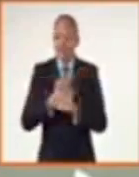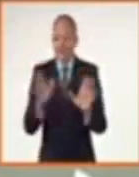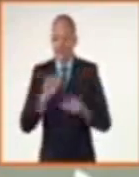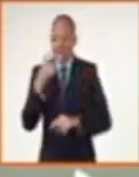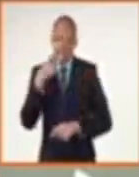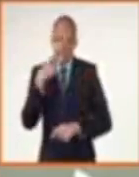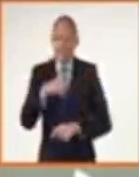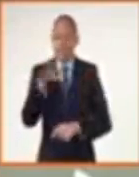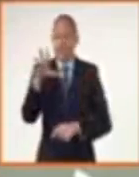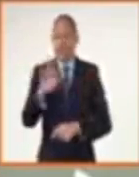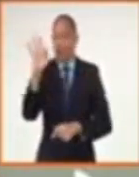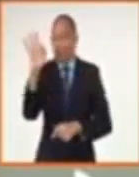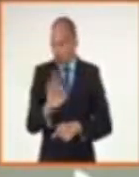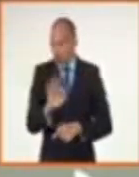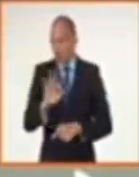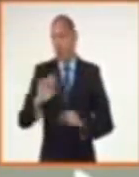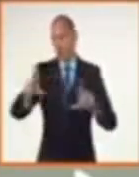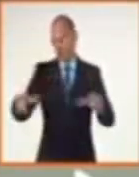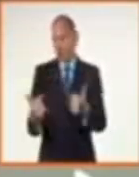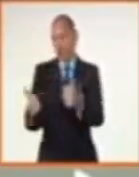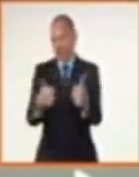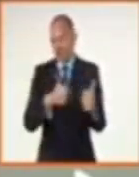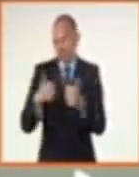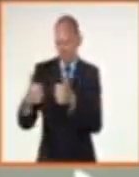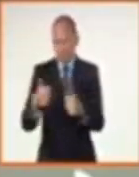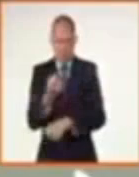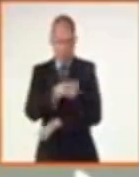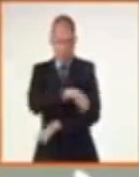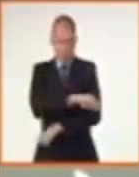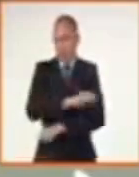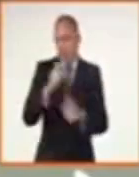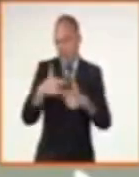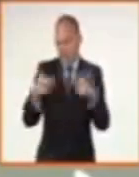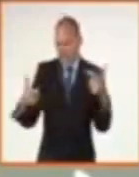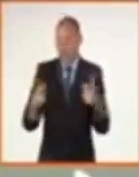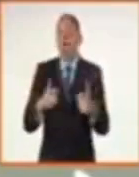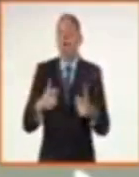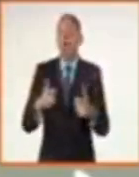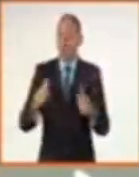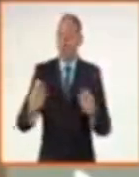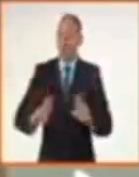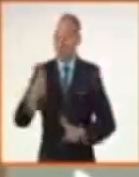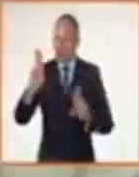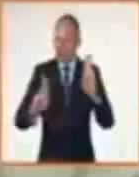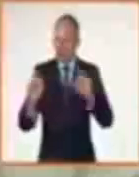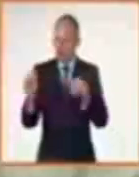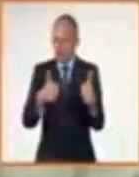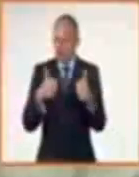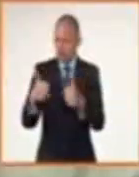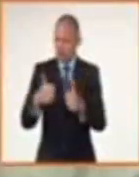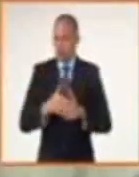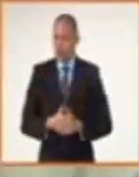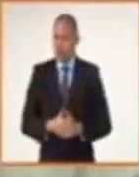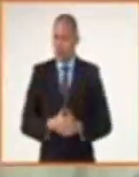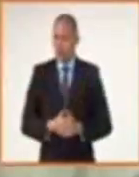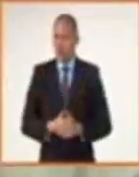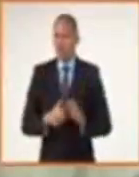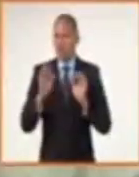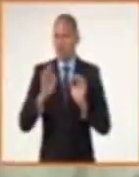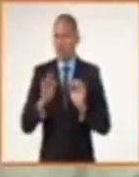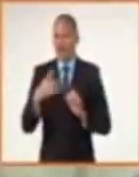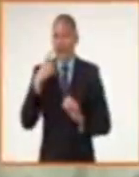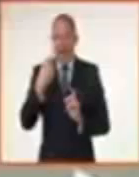válidos emitidos por todos los electores de nuestro país según el padrón electoral. Estas